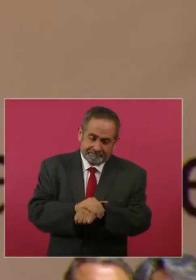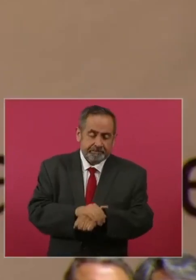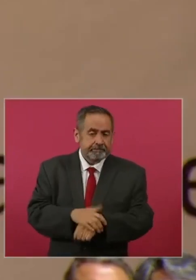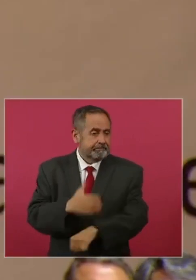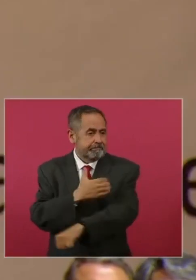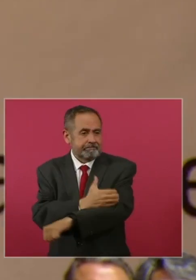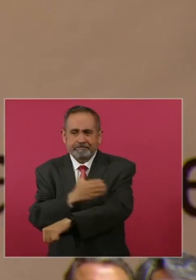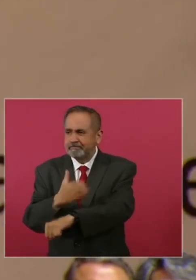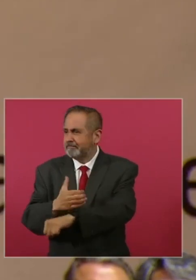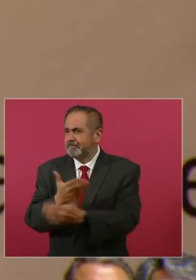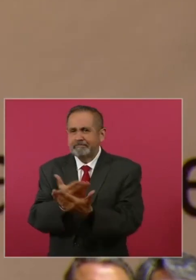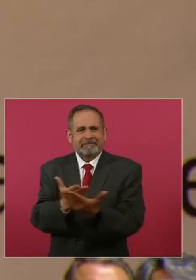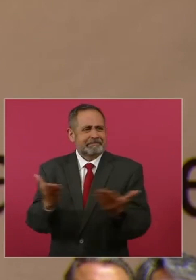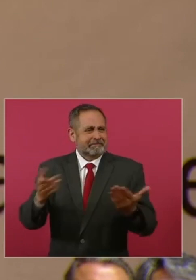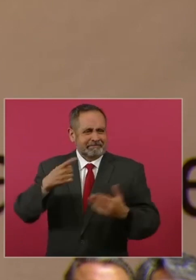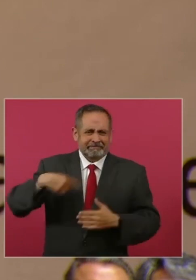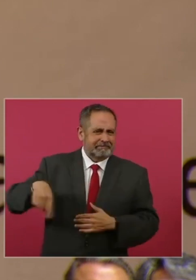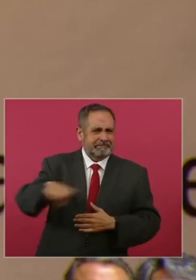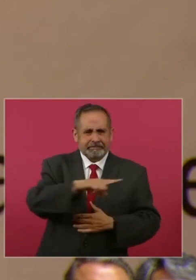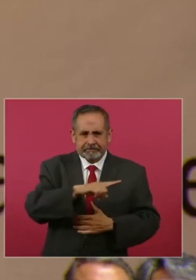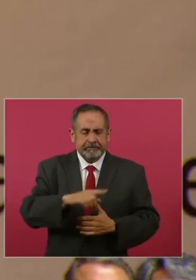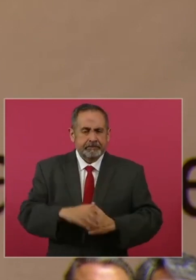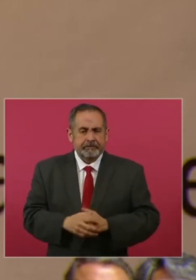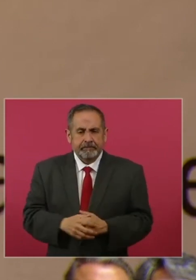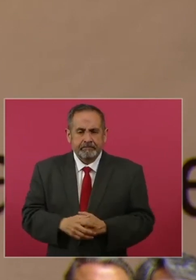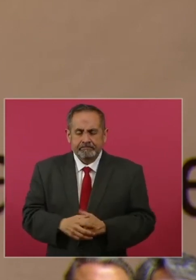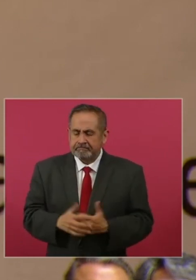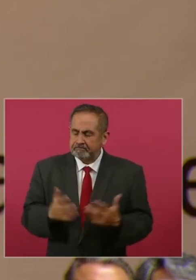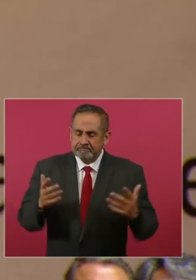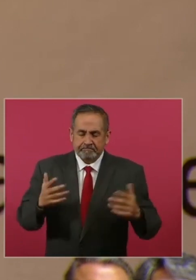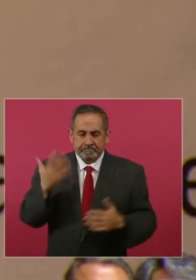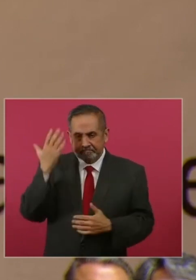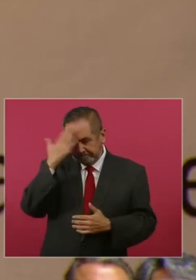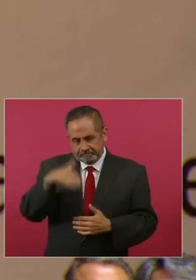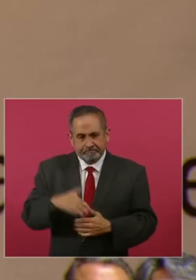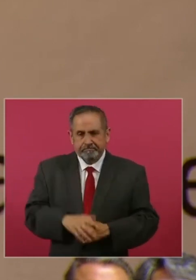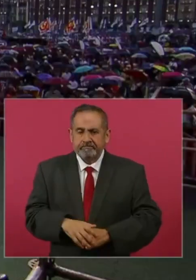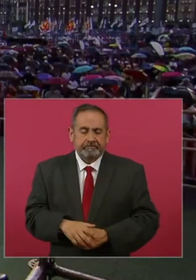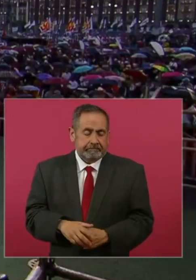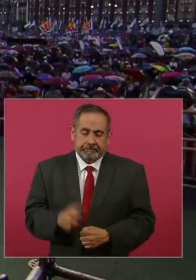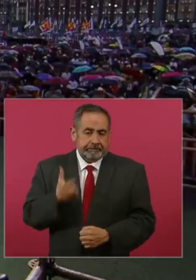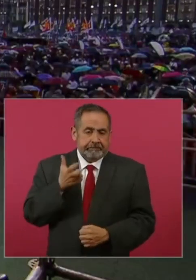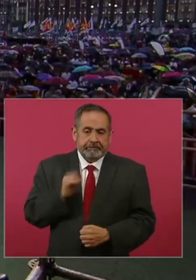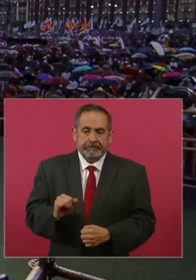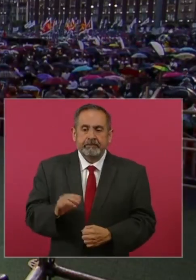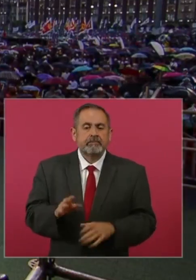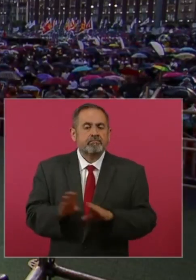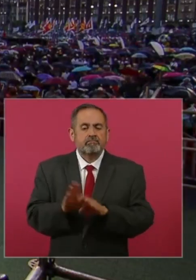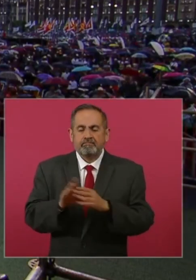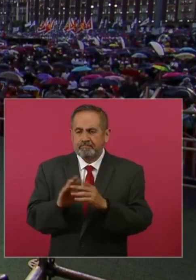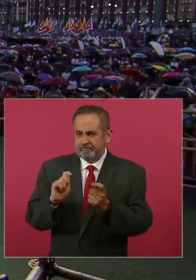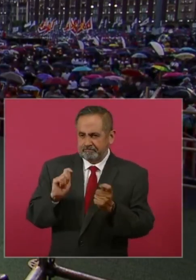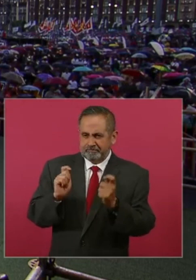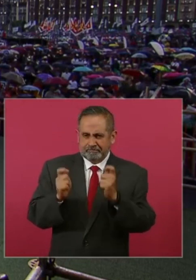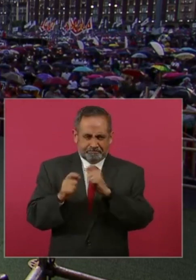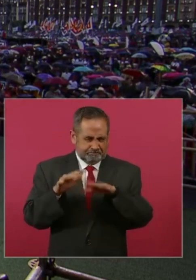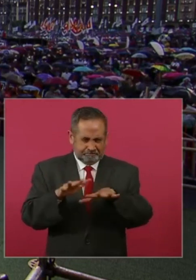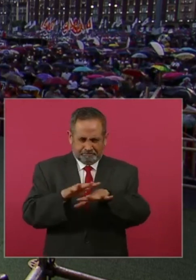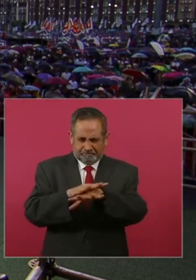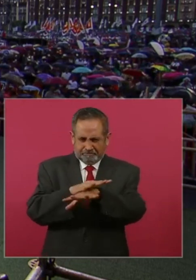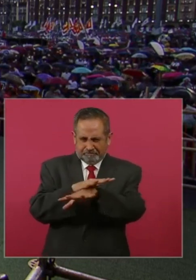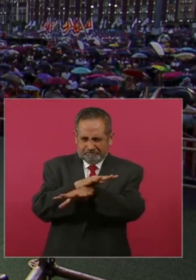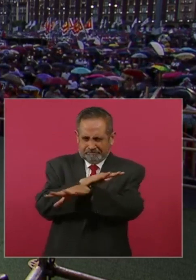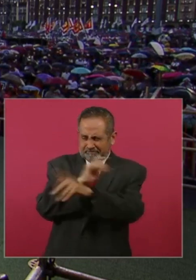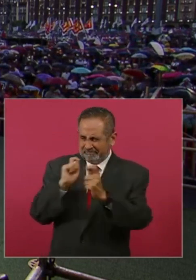compañeras friends y compañeros, como es natural, as is natural, el proceso de transformación del país,